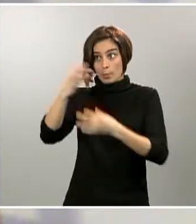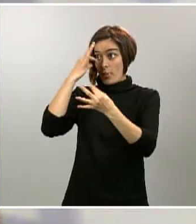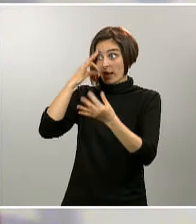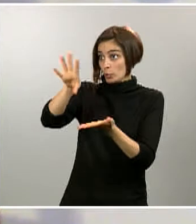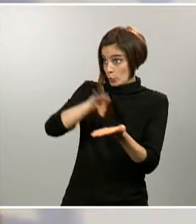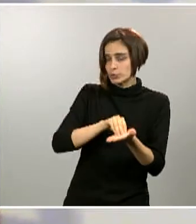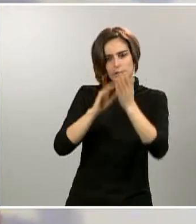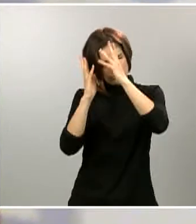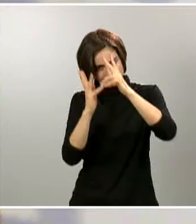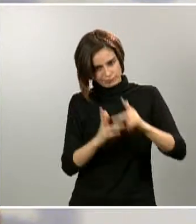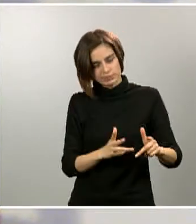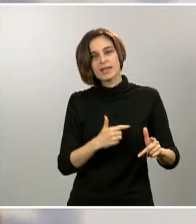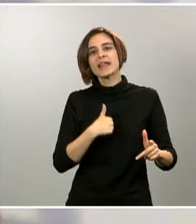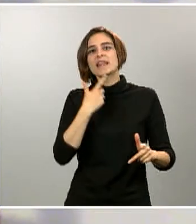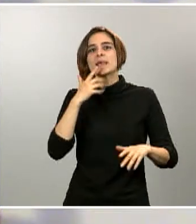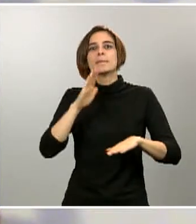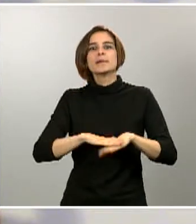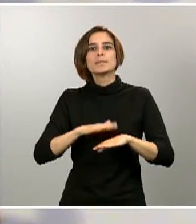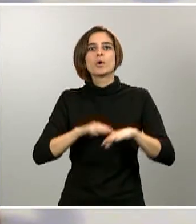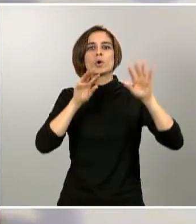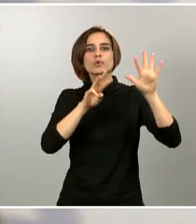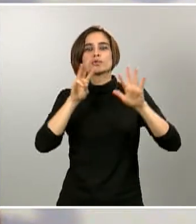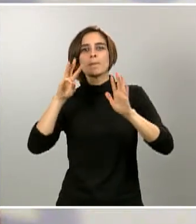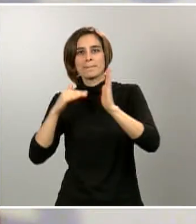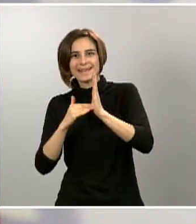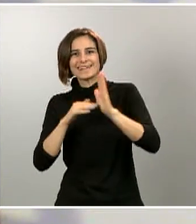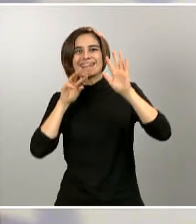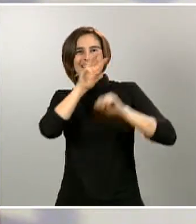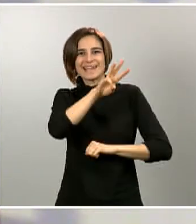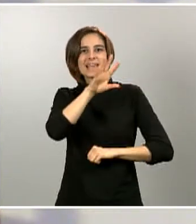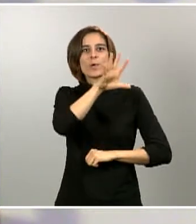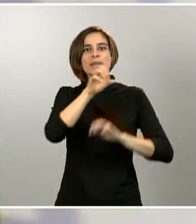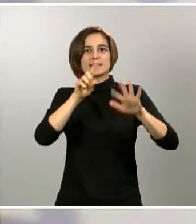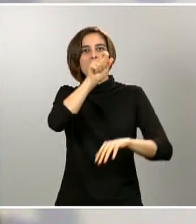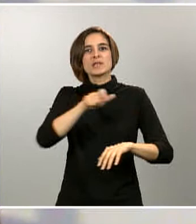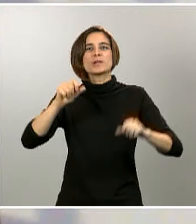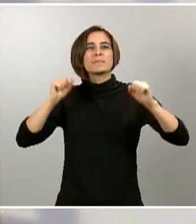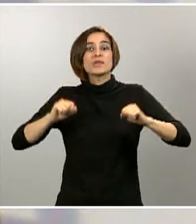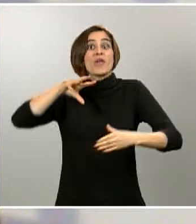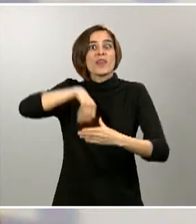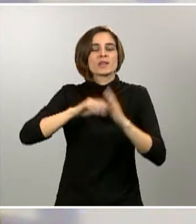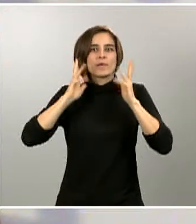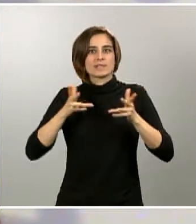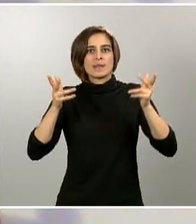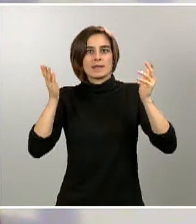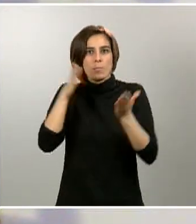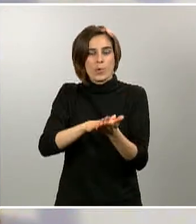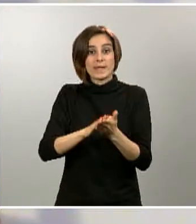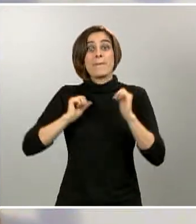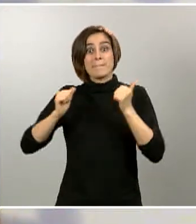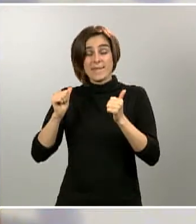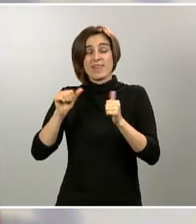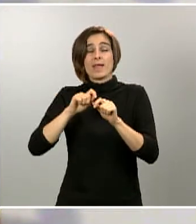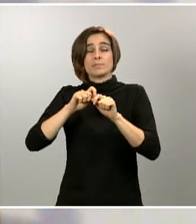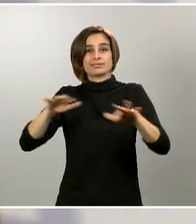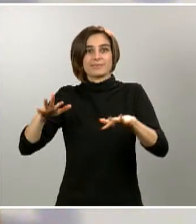menos 8.353 las personas mayores fallecidas en residencias desde que comenzó la crisis del coronavirus. Ha dicho